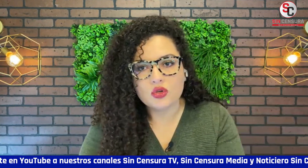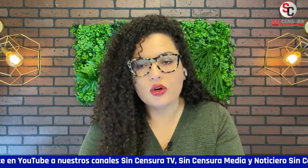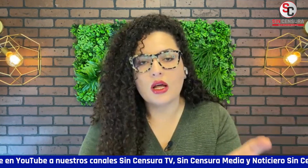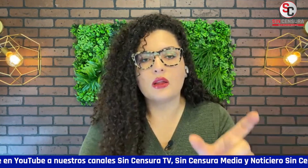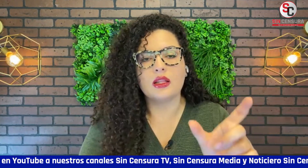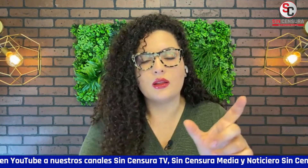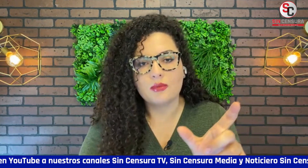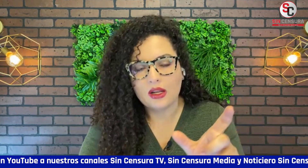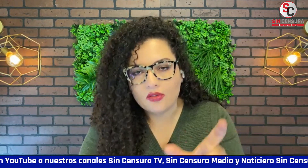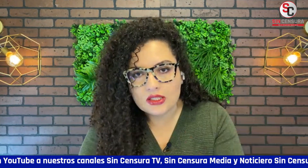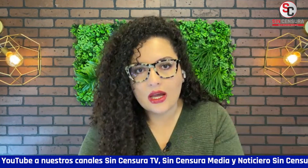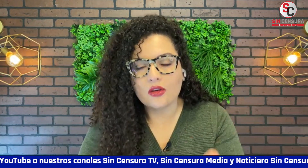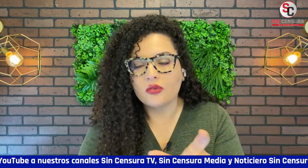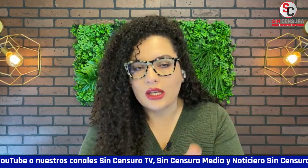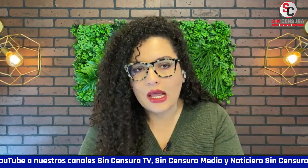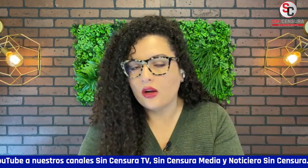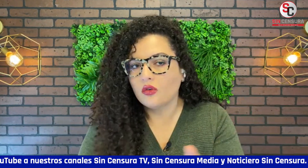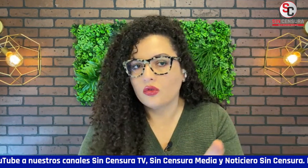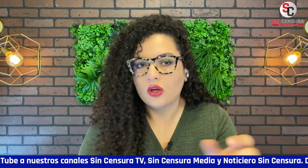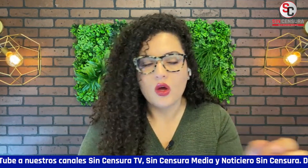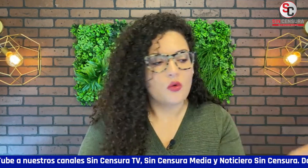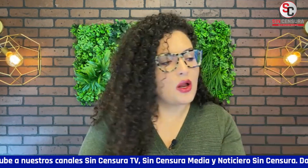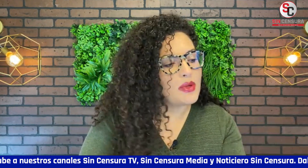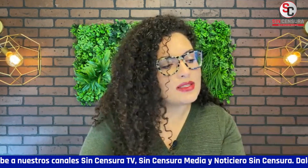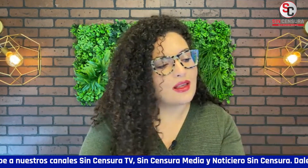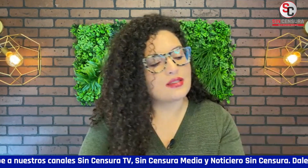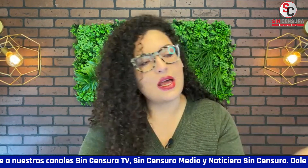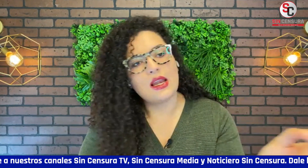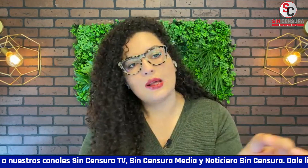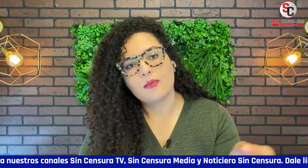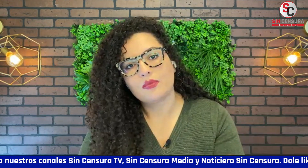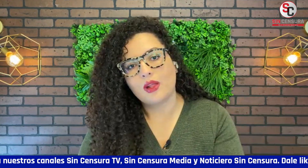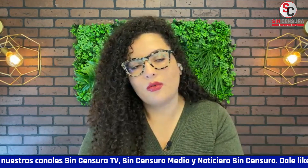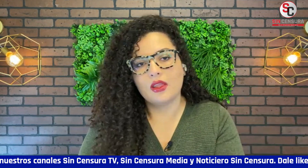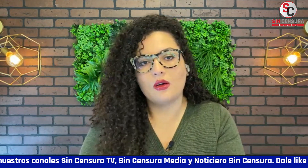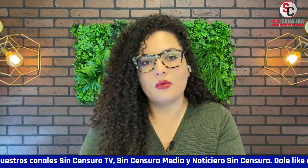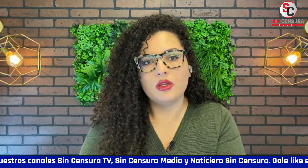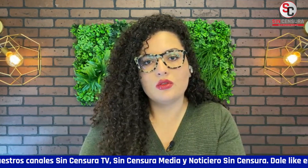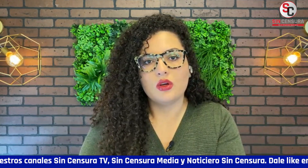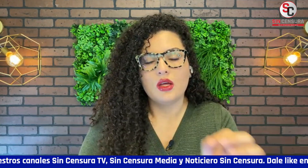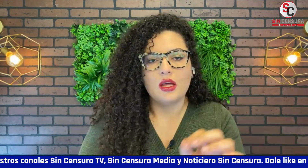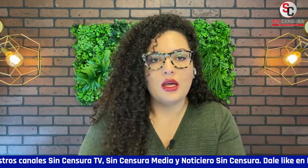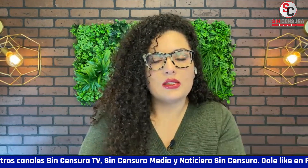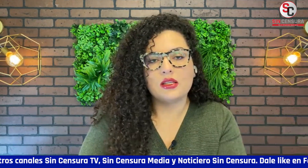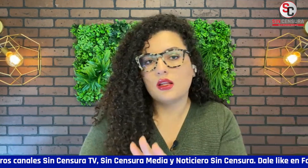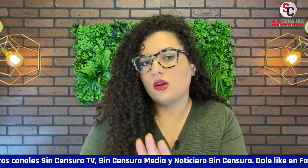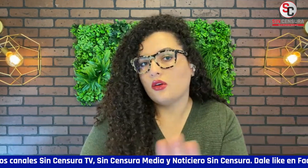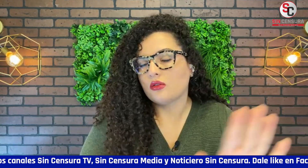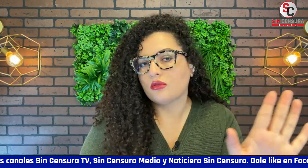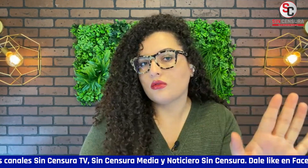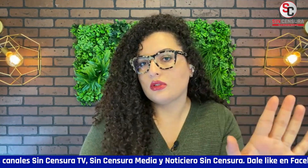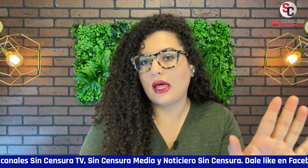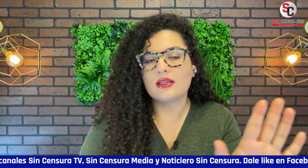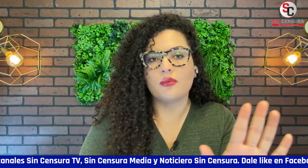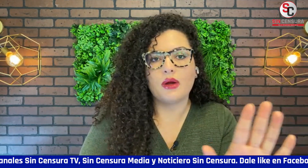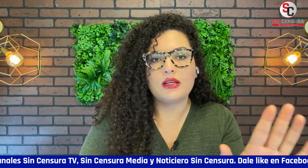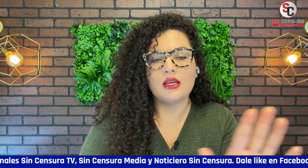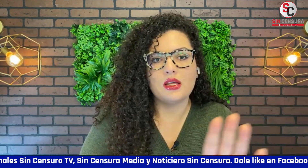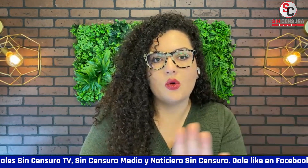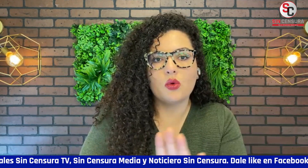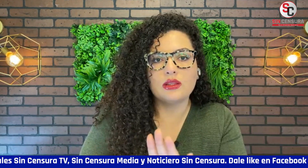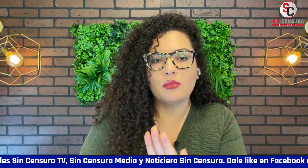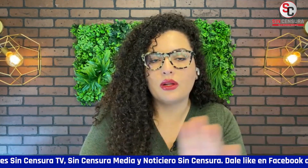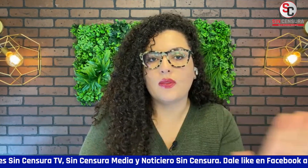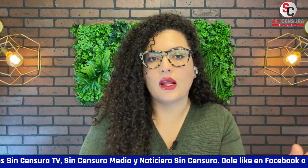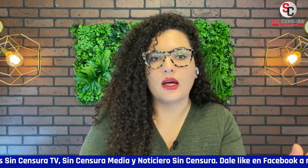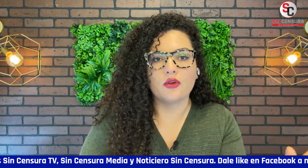la persona, del beneficiario final, ¿no? Una vez que sale del fideicomiso, ese dinero ya desaparece